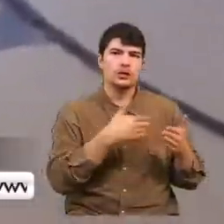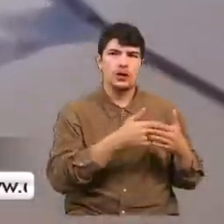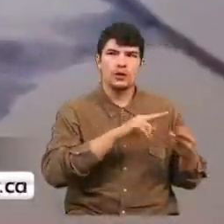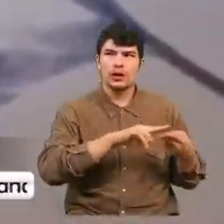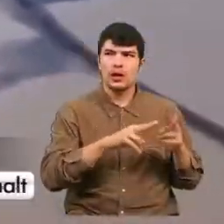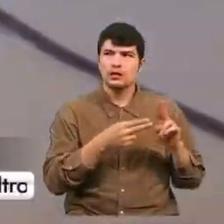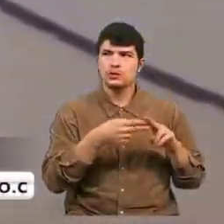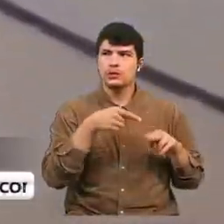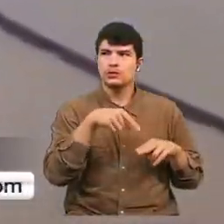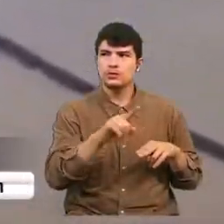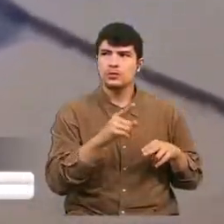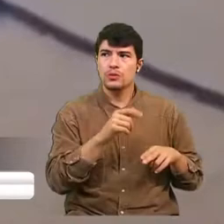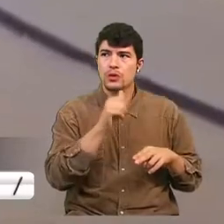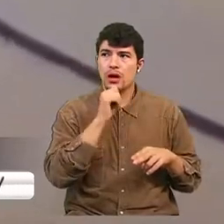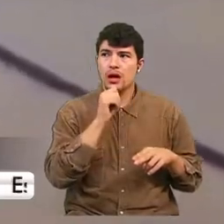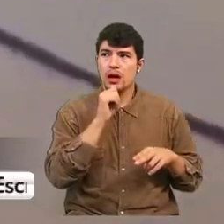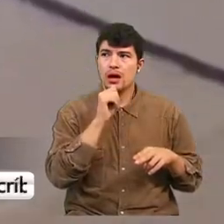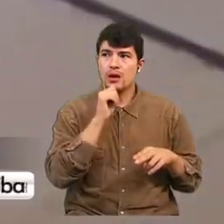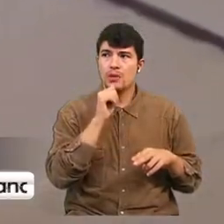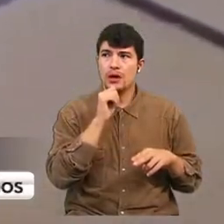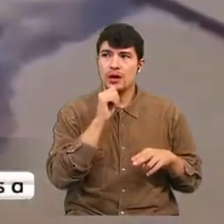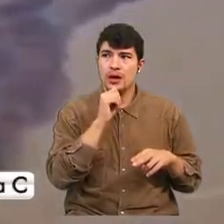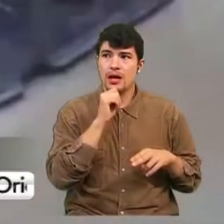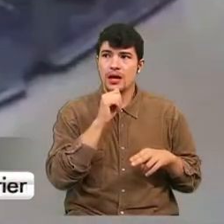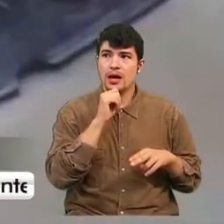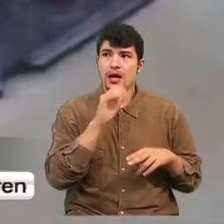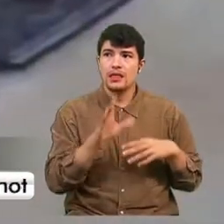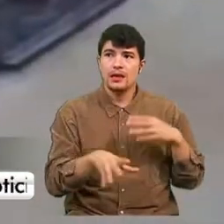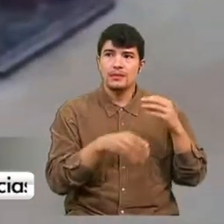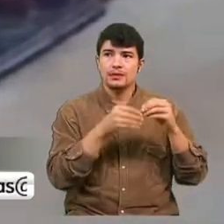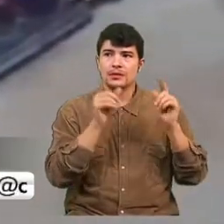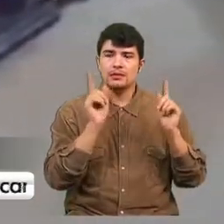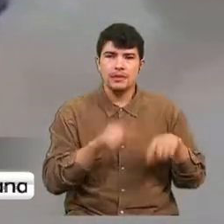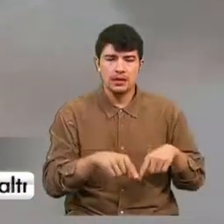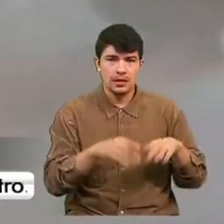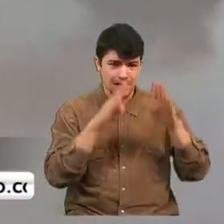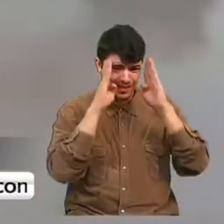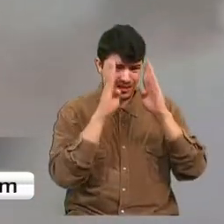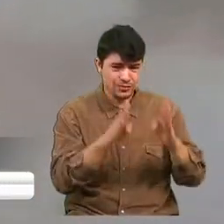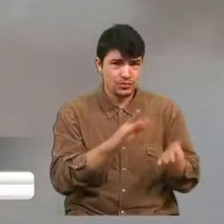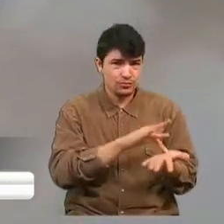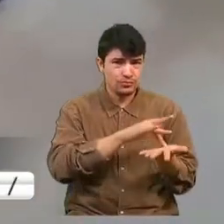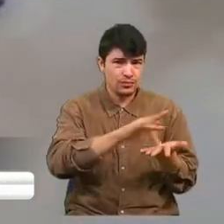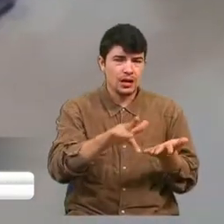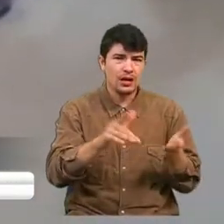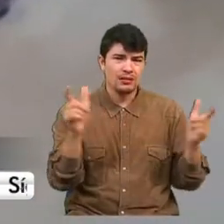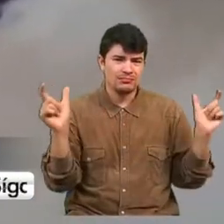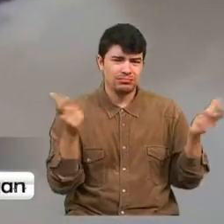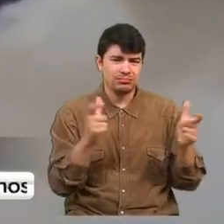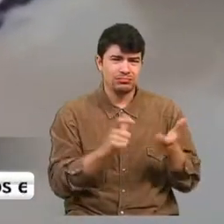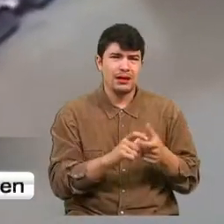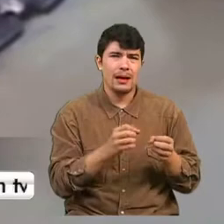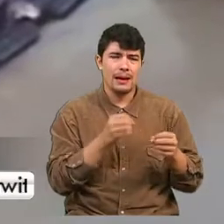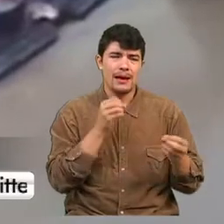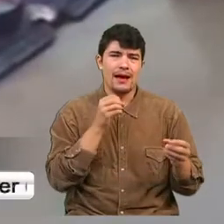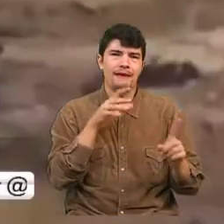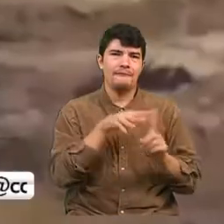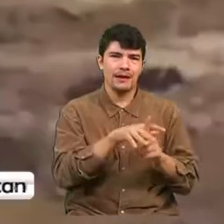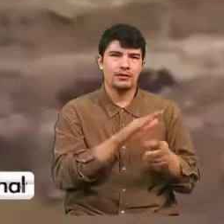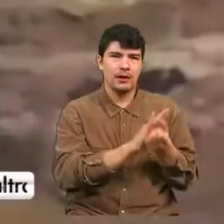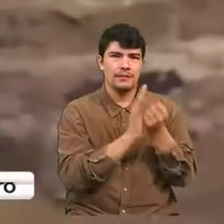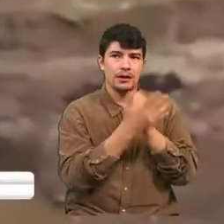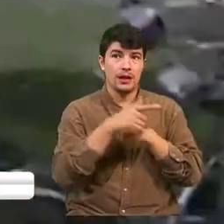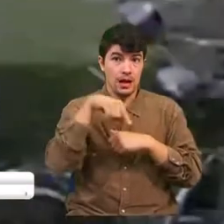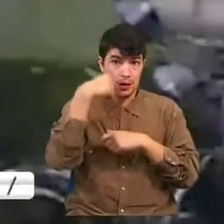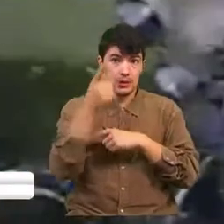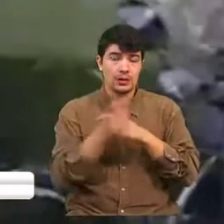protección de los cuerpos de agua y sobre todo también en la posibilidad de atender de manera oportuna la minimización de los impactos ambientales. La